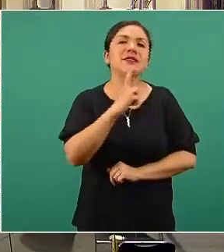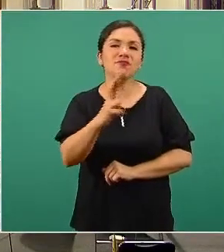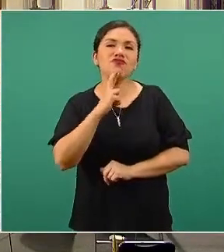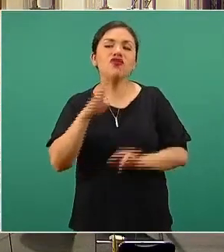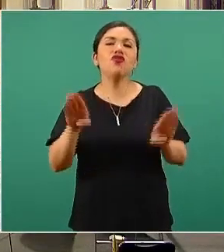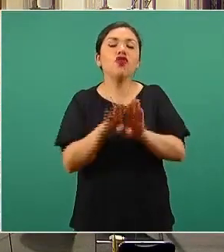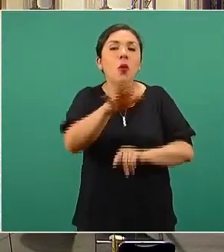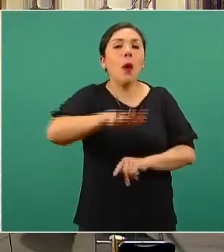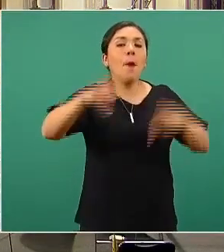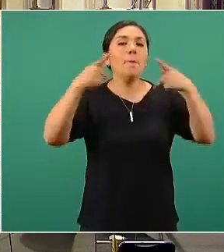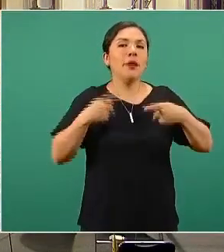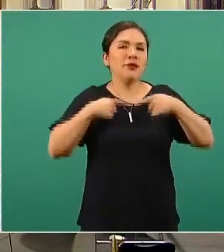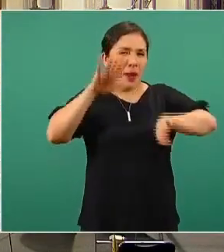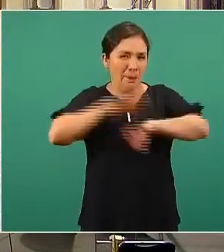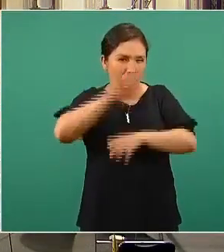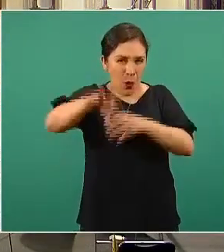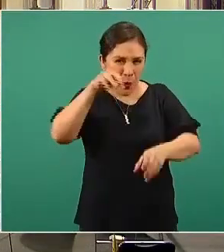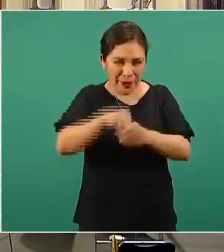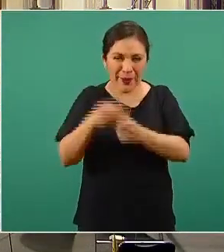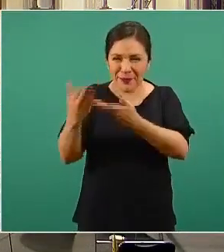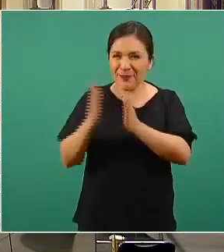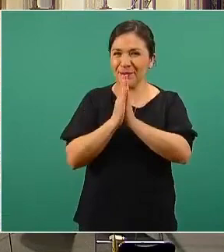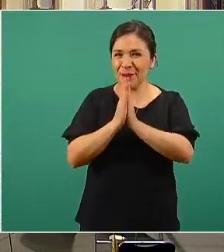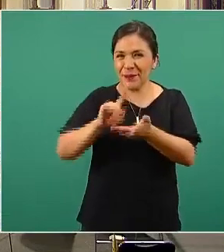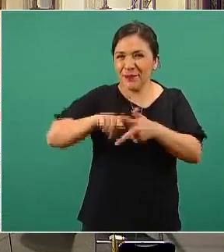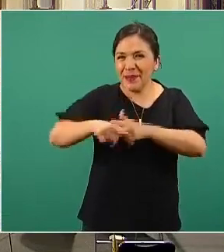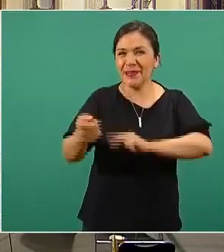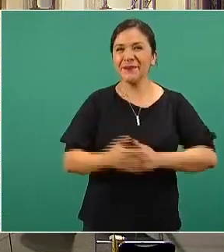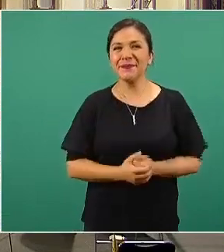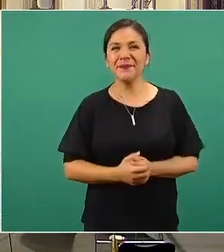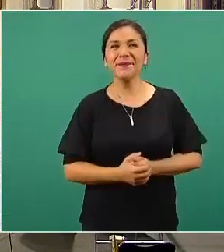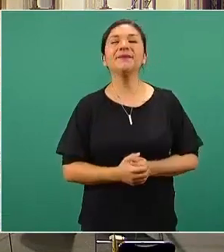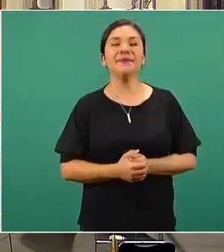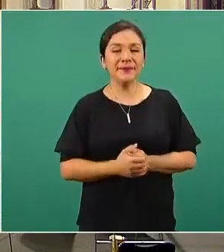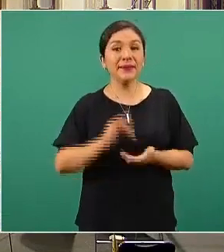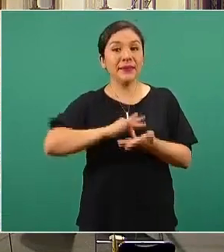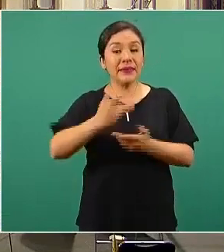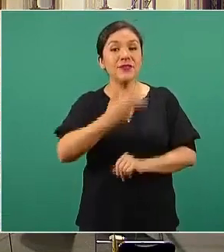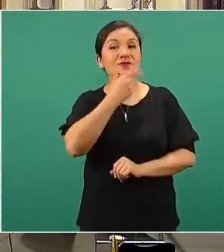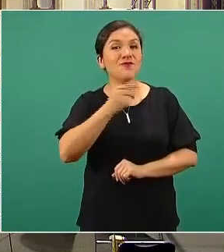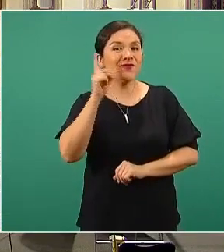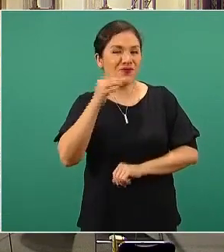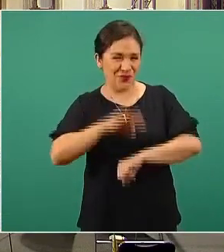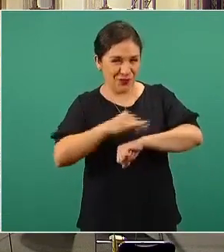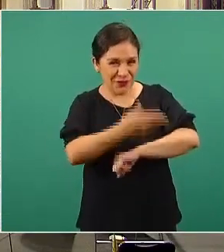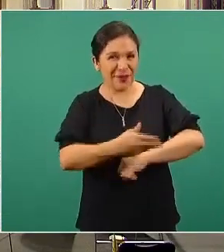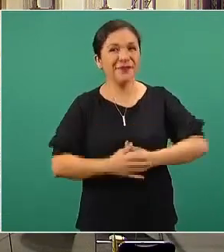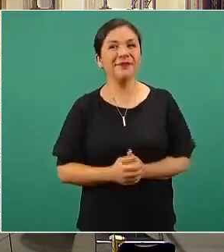de un público más amplio. Adelante, por favor, doctor. Muchas gracias, doctor.